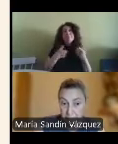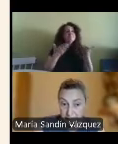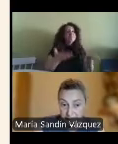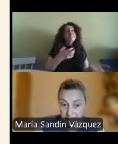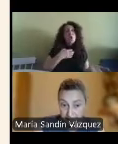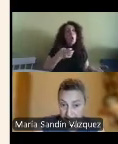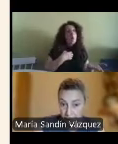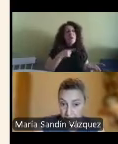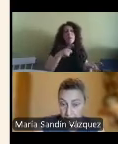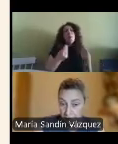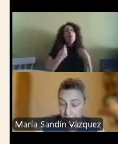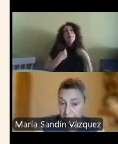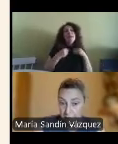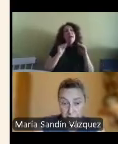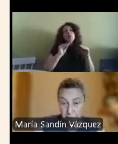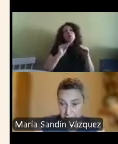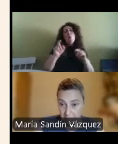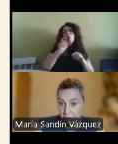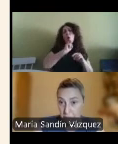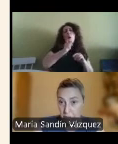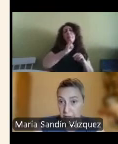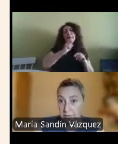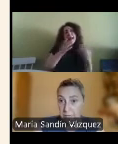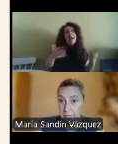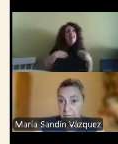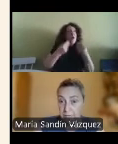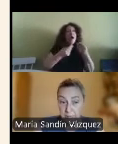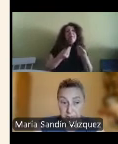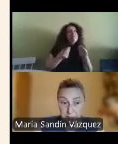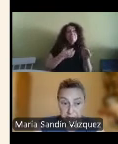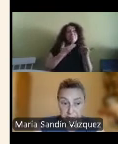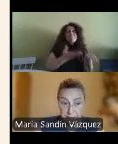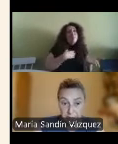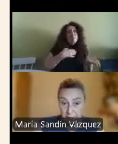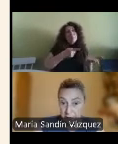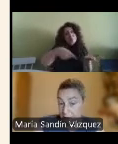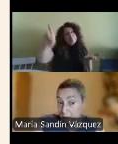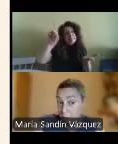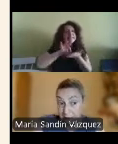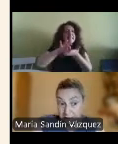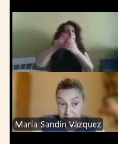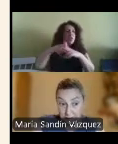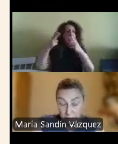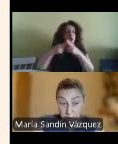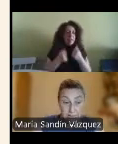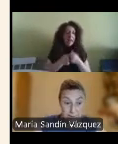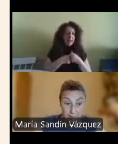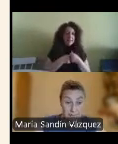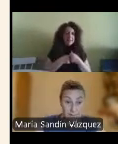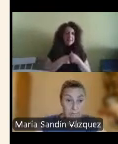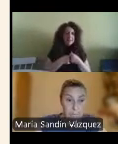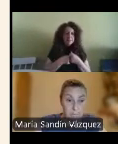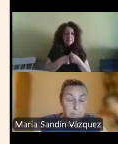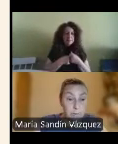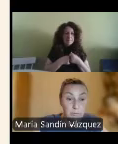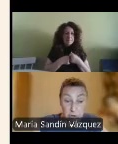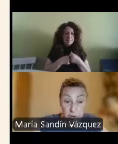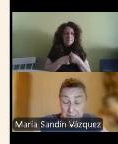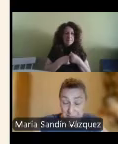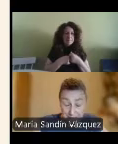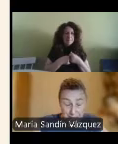tienen una vida muy complicada y que yo no puedo hacer nada y que vaya a servicios sociales. Y